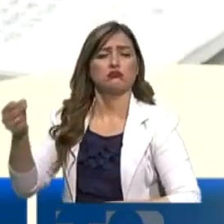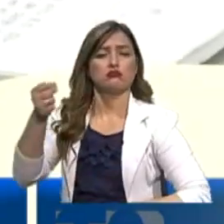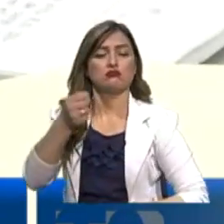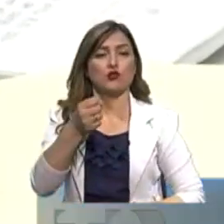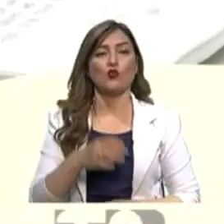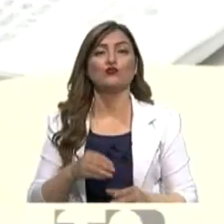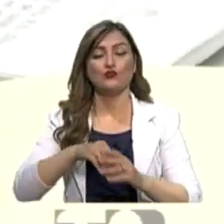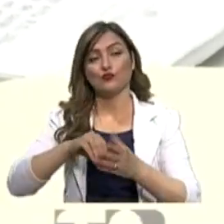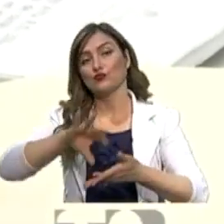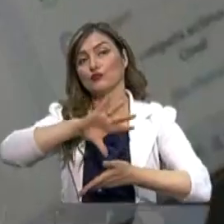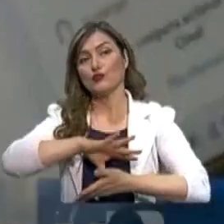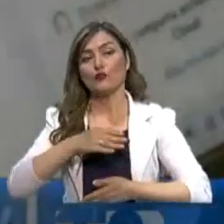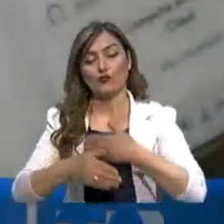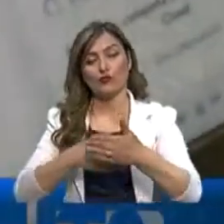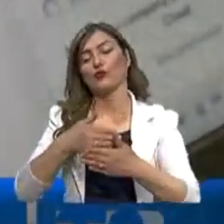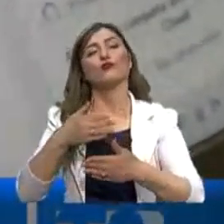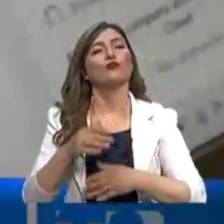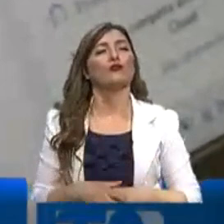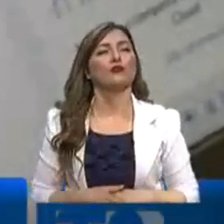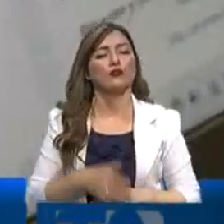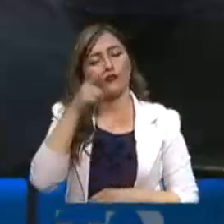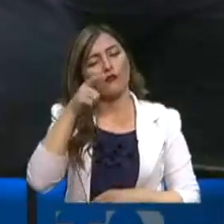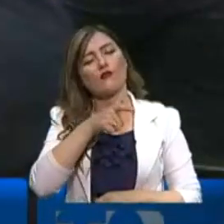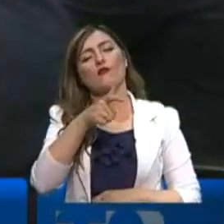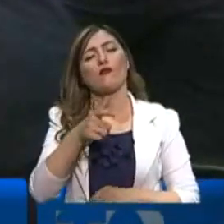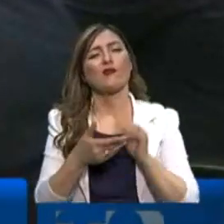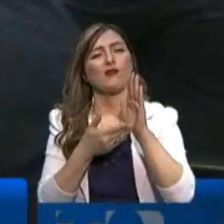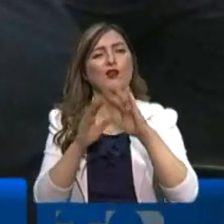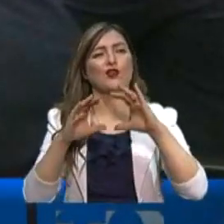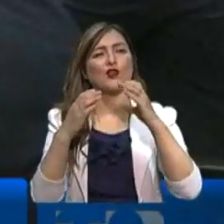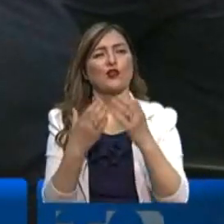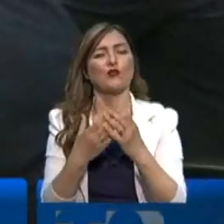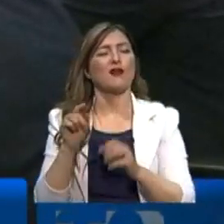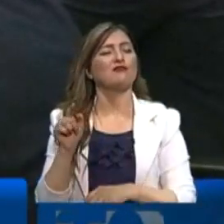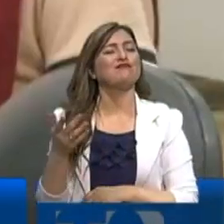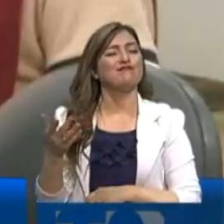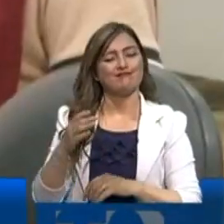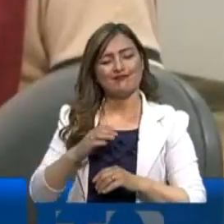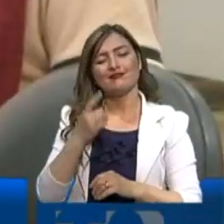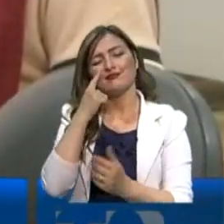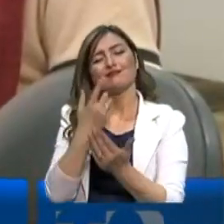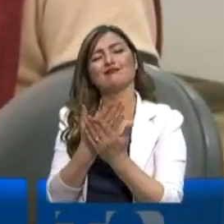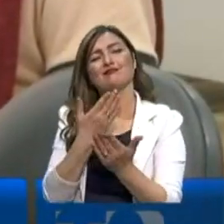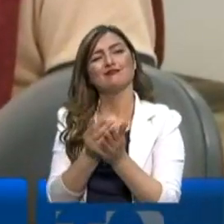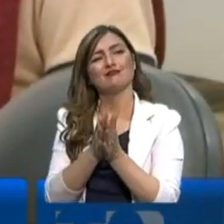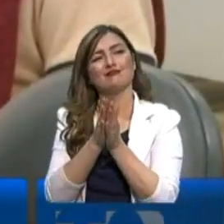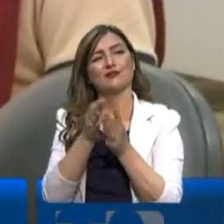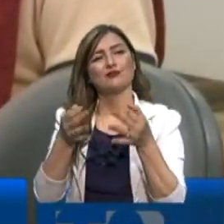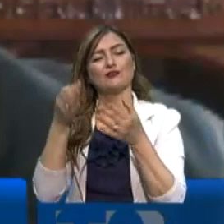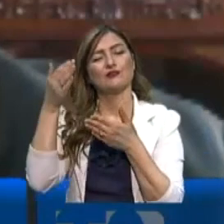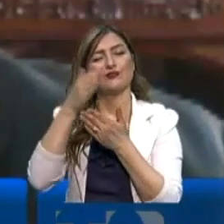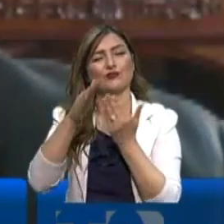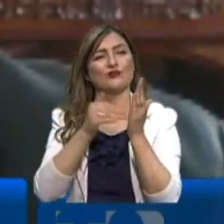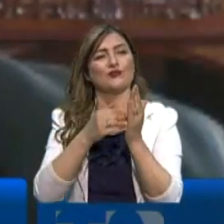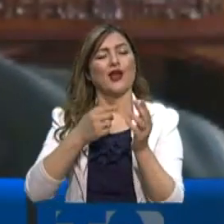en la Asamblea Nacional también avanzan otros procesos de fiscalización, como en la comisión que lleva este nombre, en la que buscan pruebas para la solicitud de juicio político